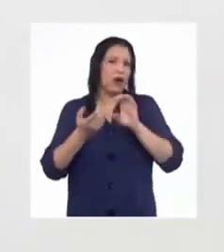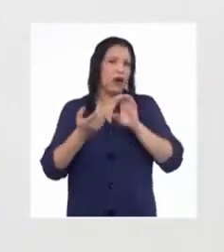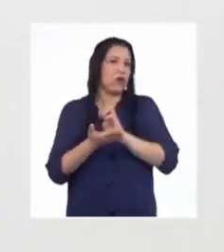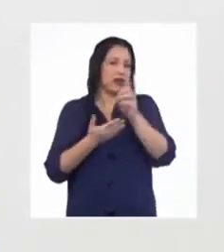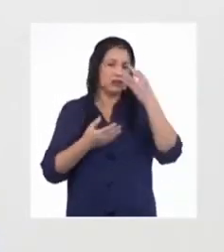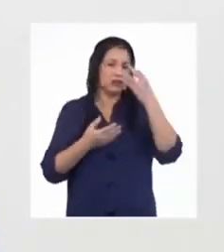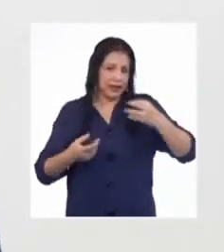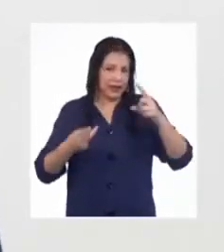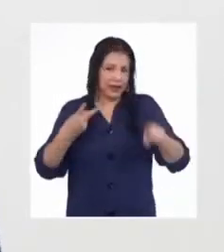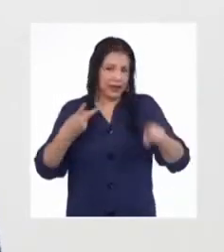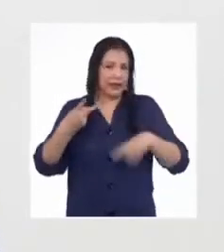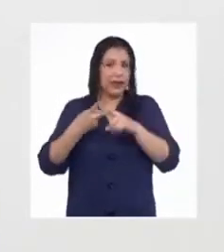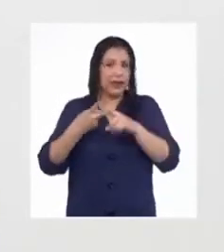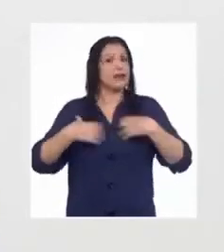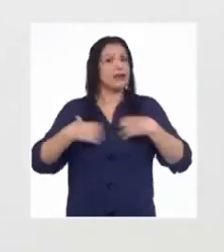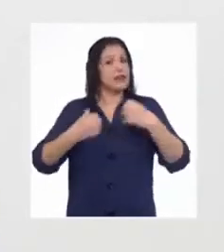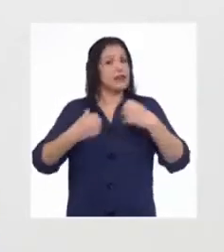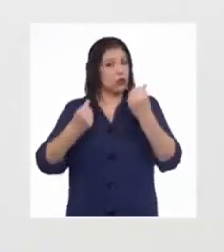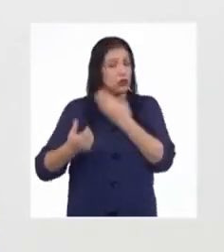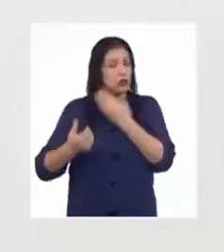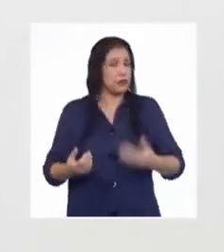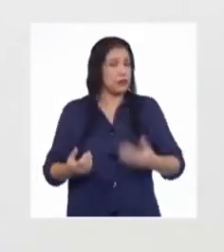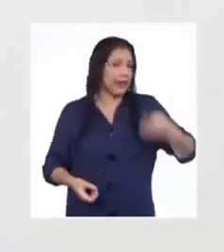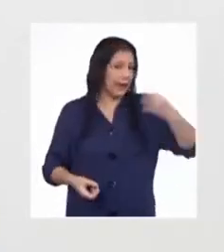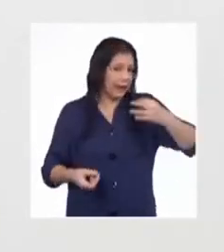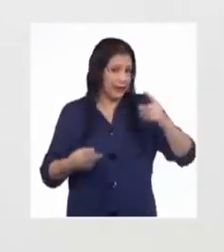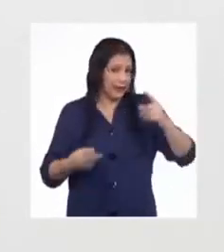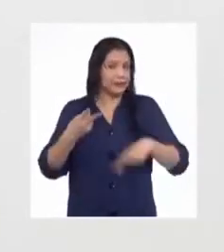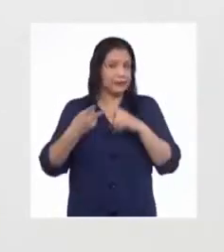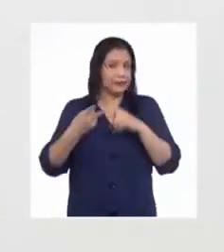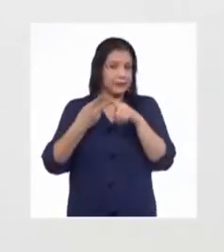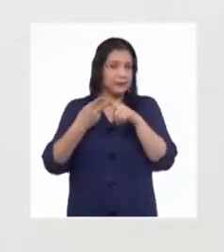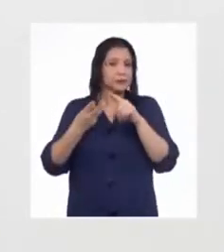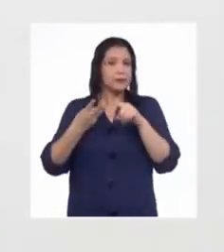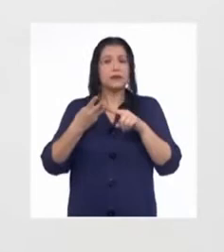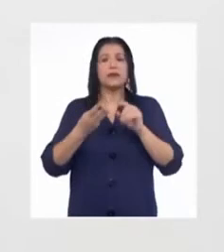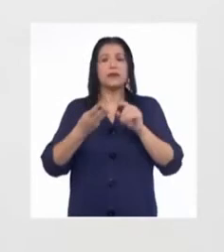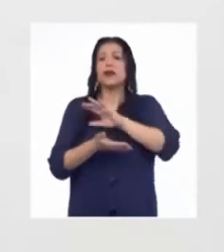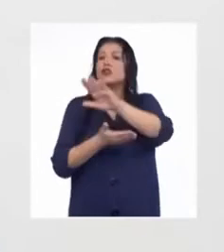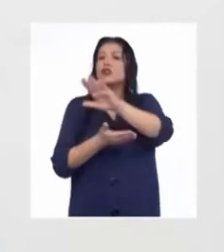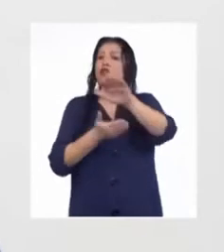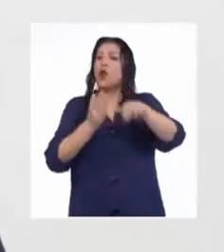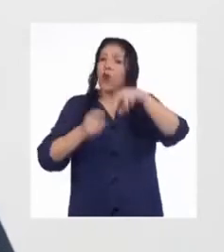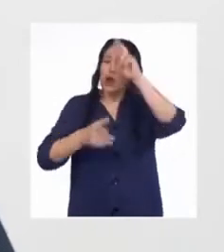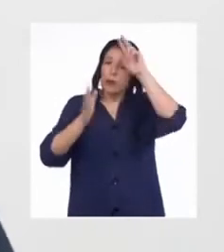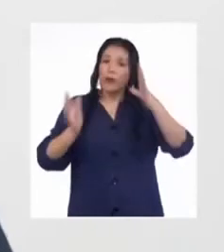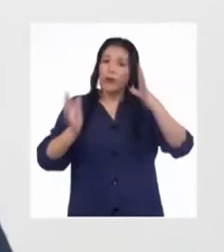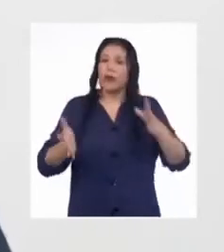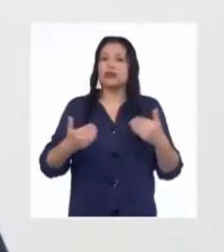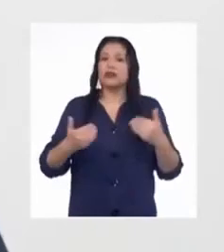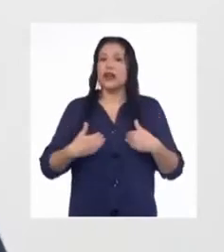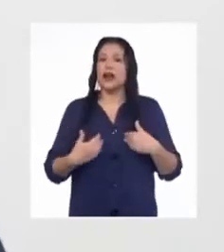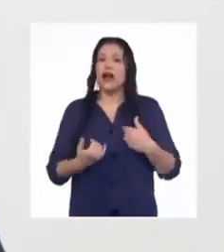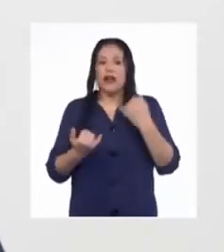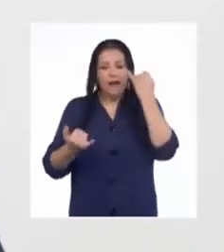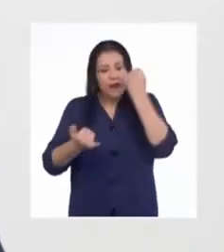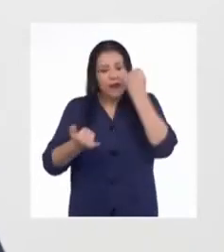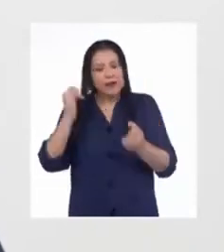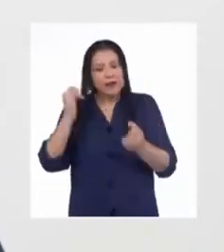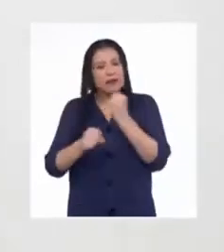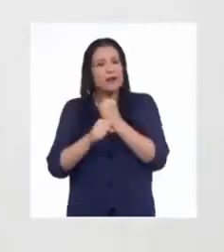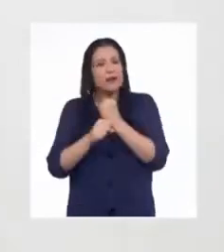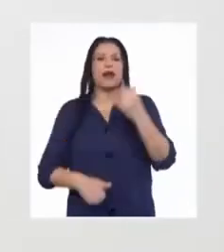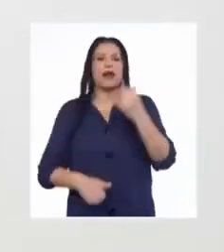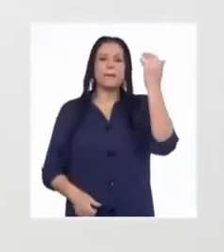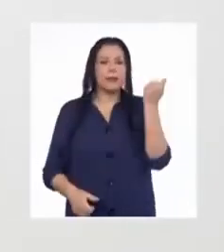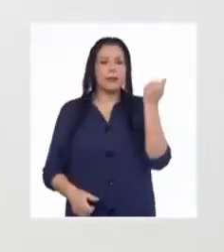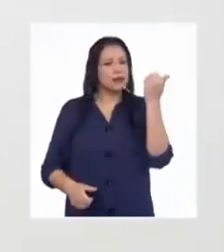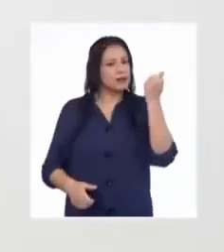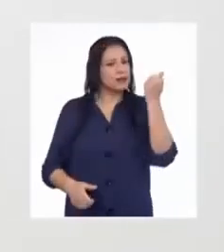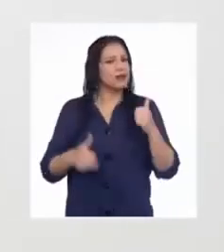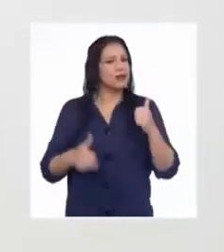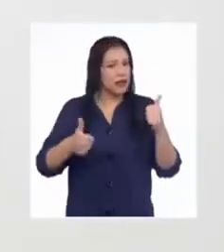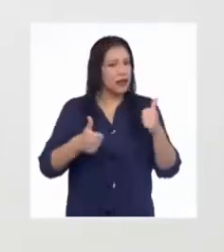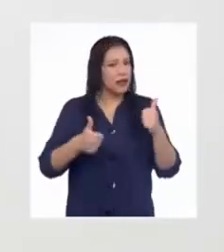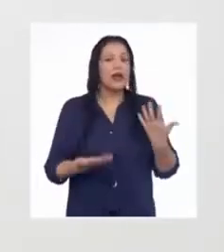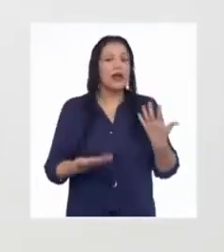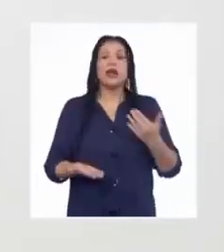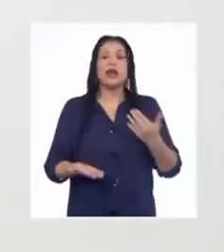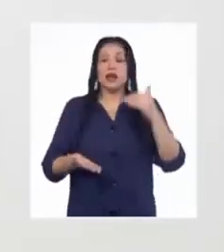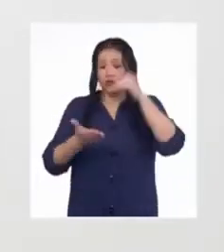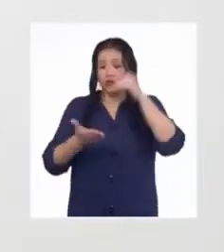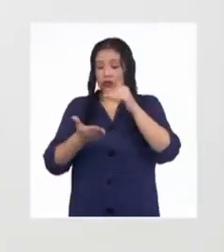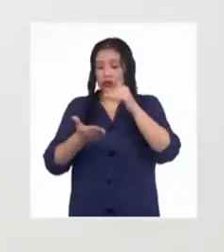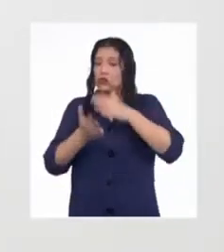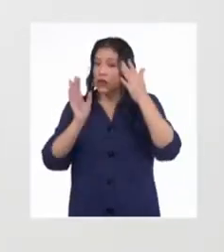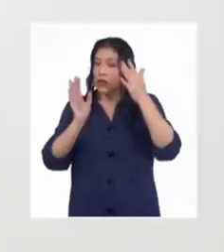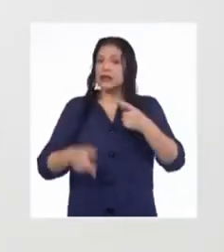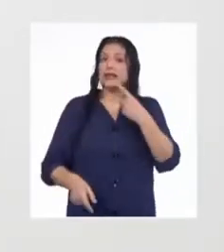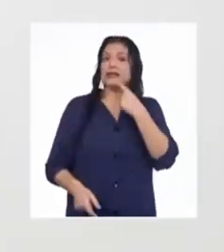calidad, salud pública de calidad, que todos puedan tener pensiones al final de sus vidas. Y los estudiantes de